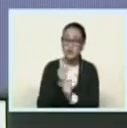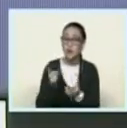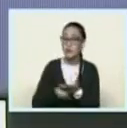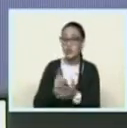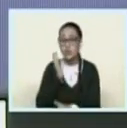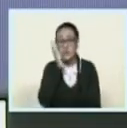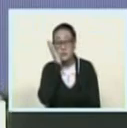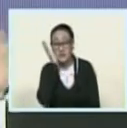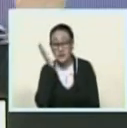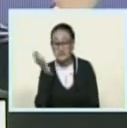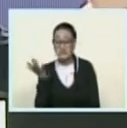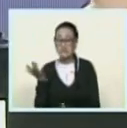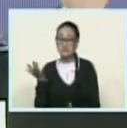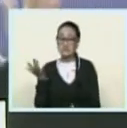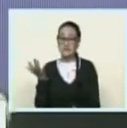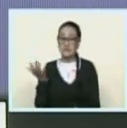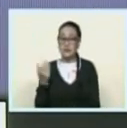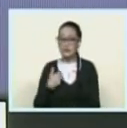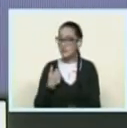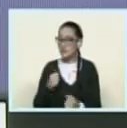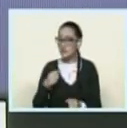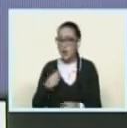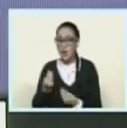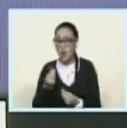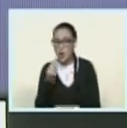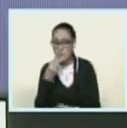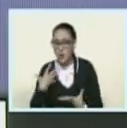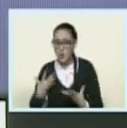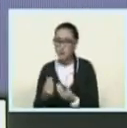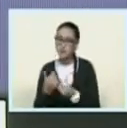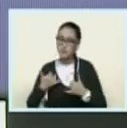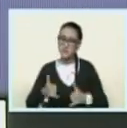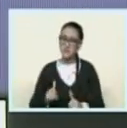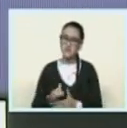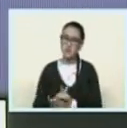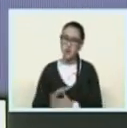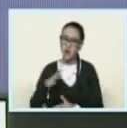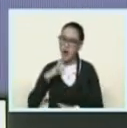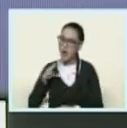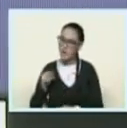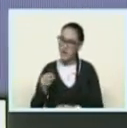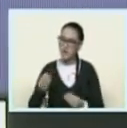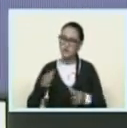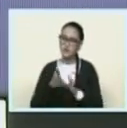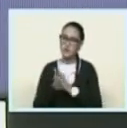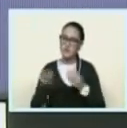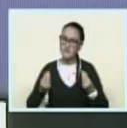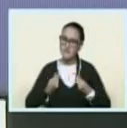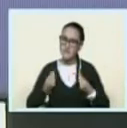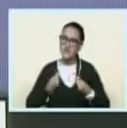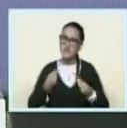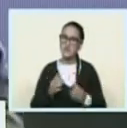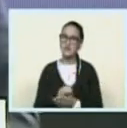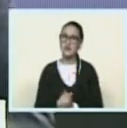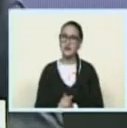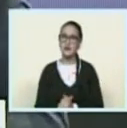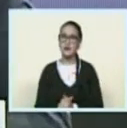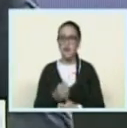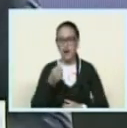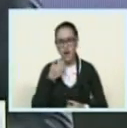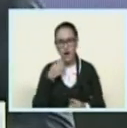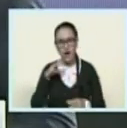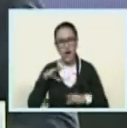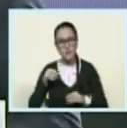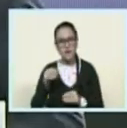encontrarlos dormidos y no poder comer con ellos en la mesa y hablar de la vida y hablar de la